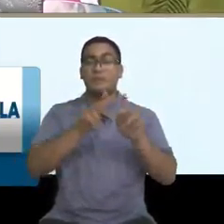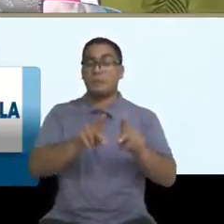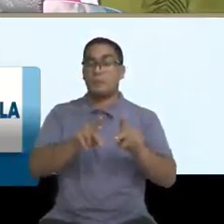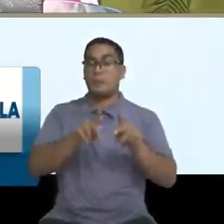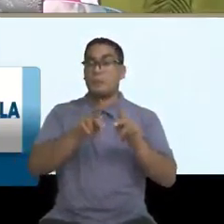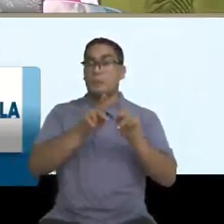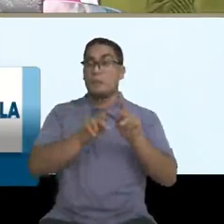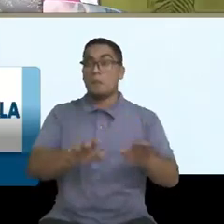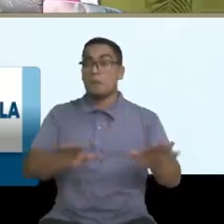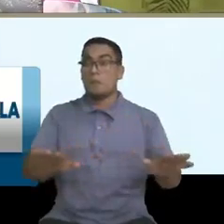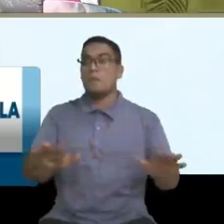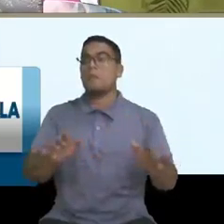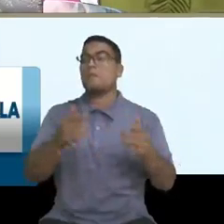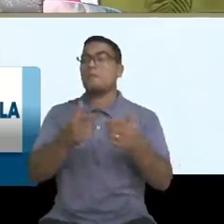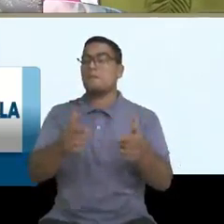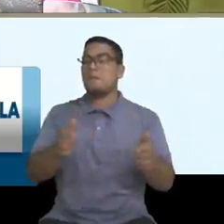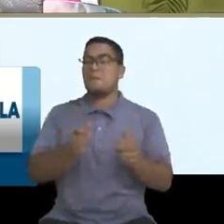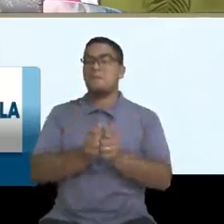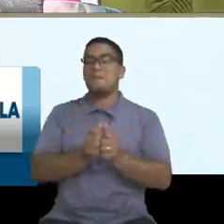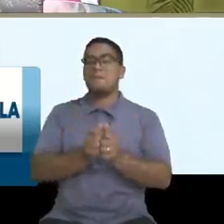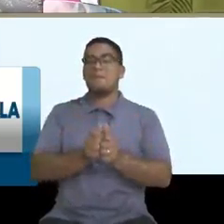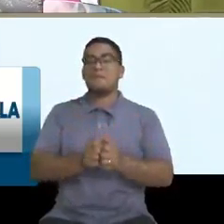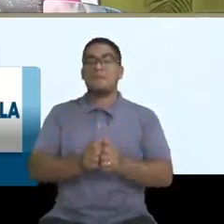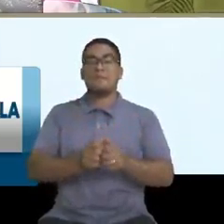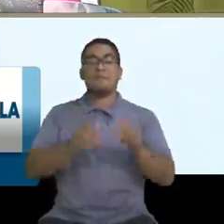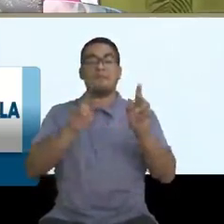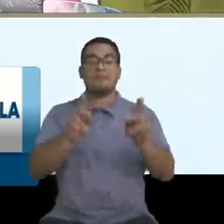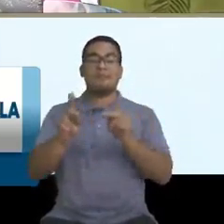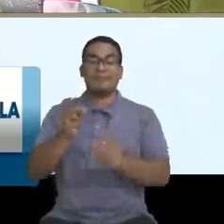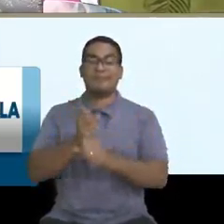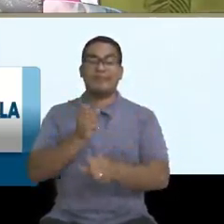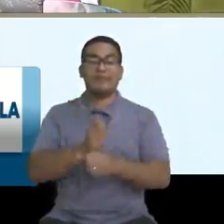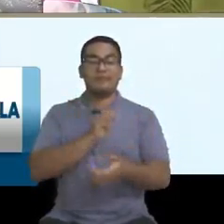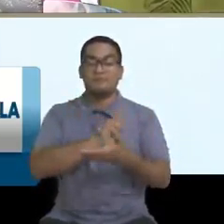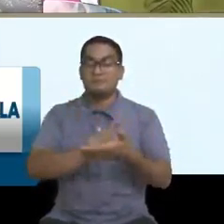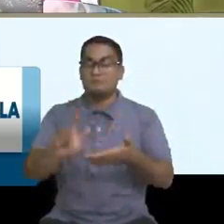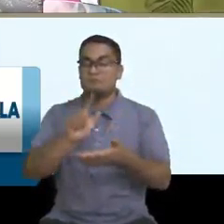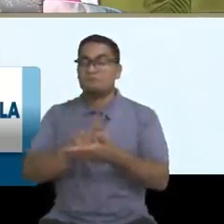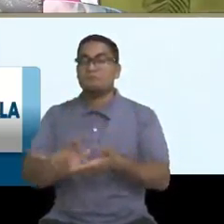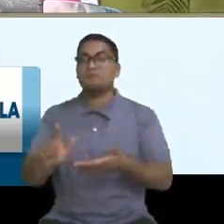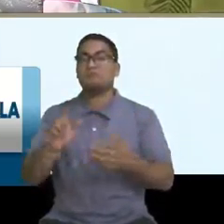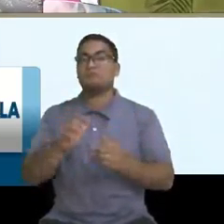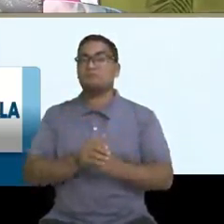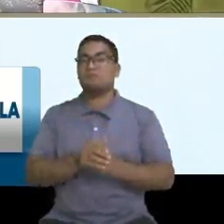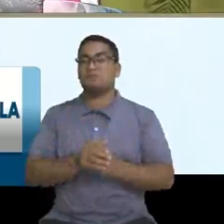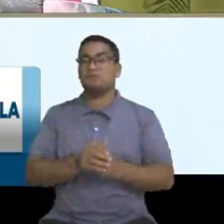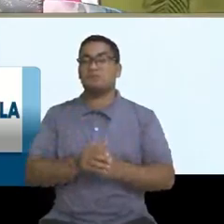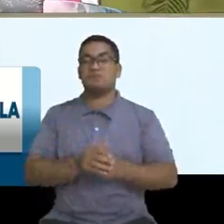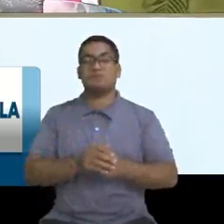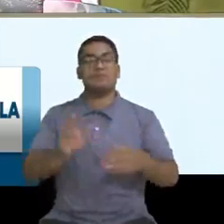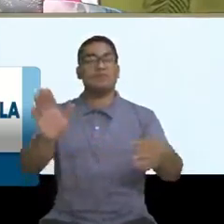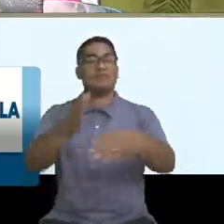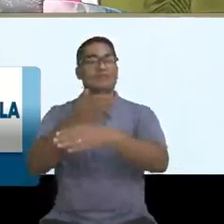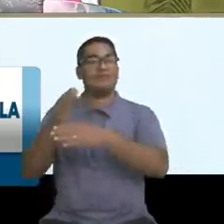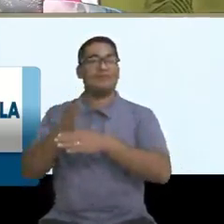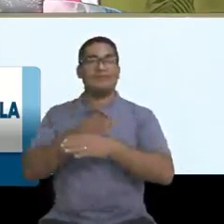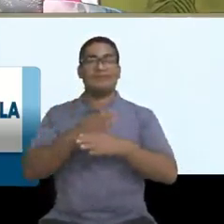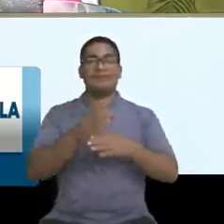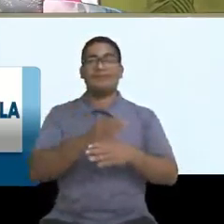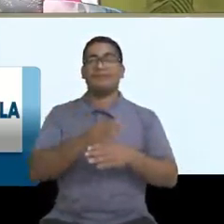nutrición, la dirección y otros compañeros que también nos ayudan, nos apoyan para formar los